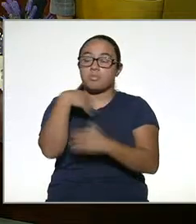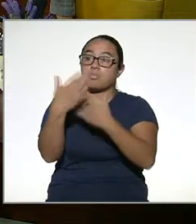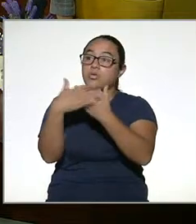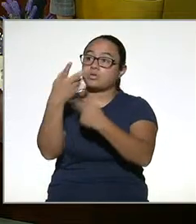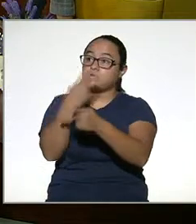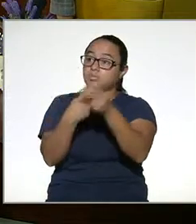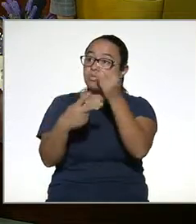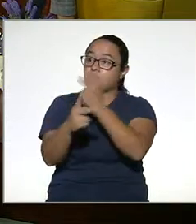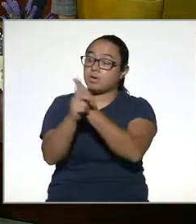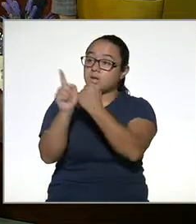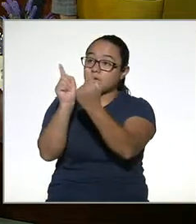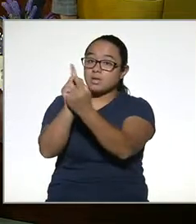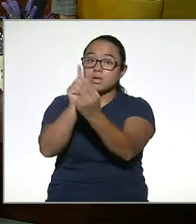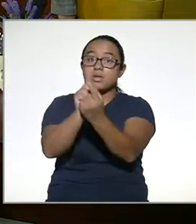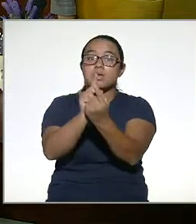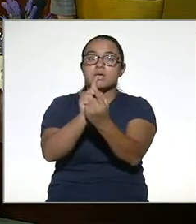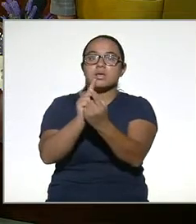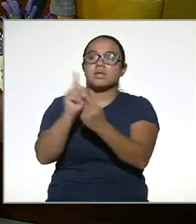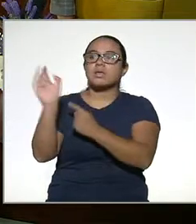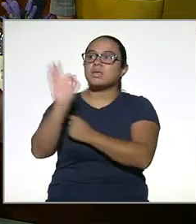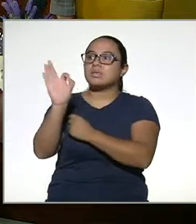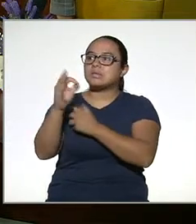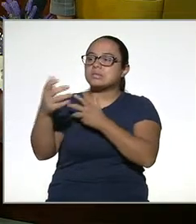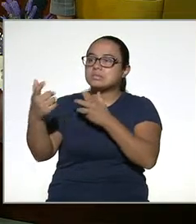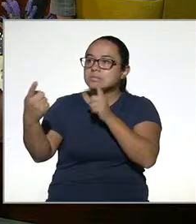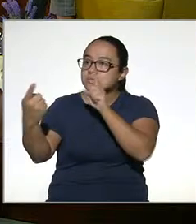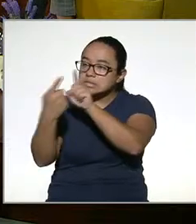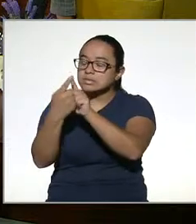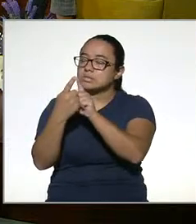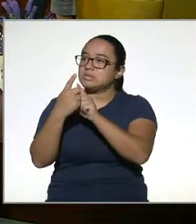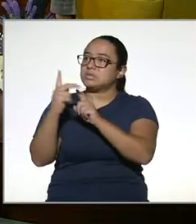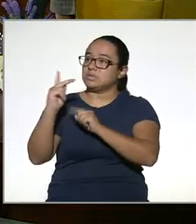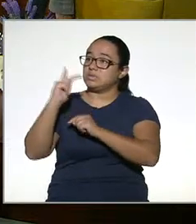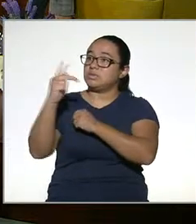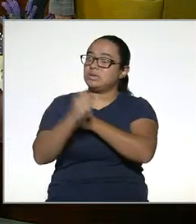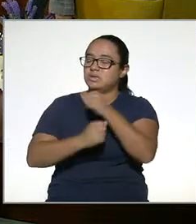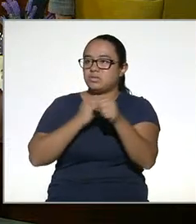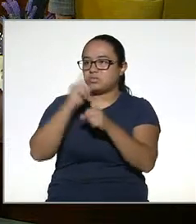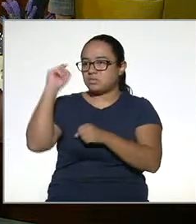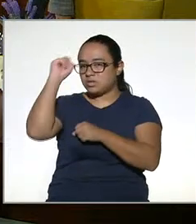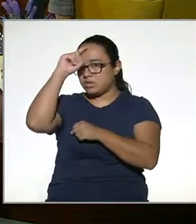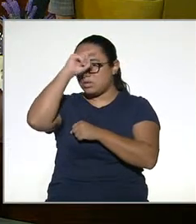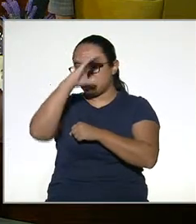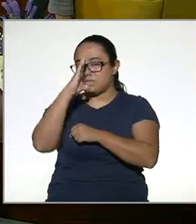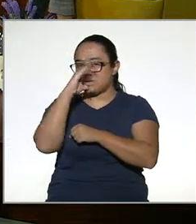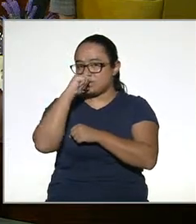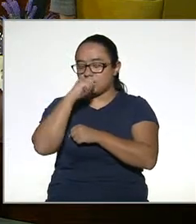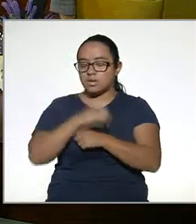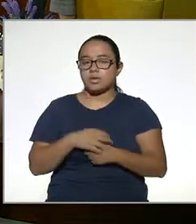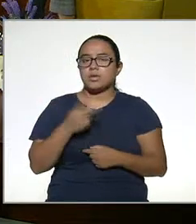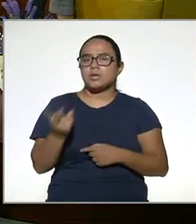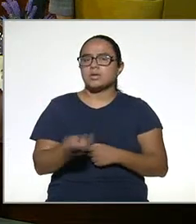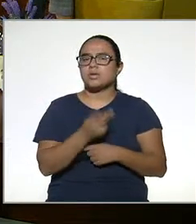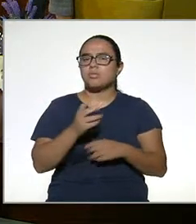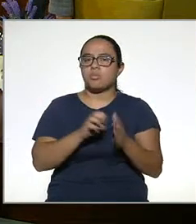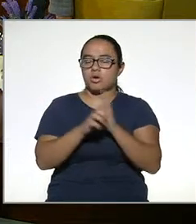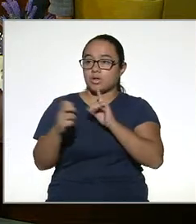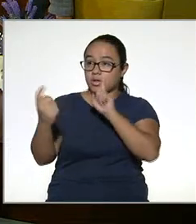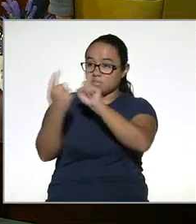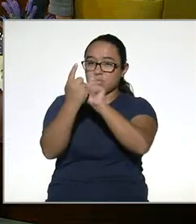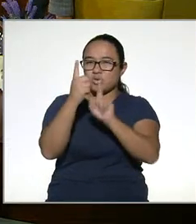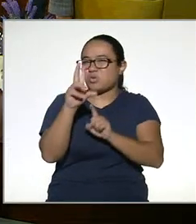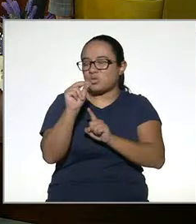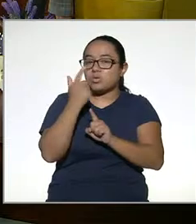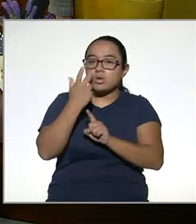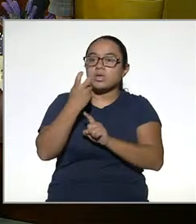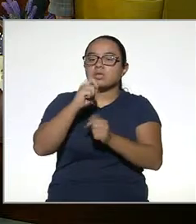preparatoria puede integrarse para socializar con sus pares. Y también nos hacen la pregunta, ¿en qué momento ser introvertido se vuelve un